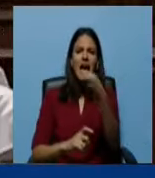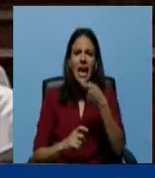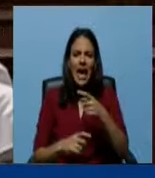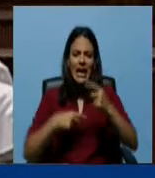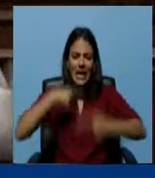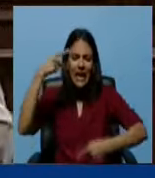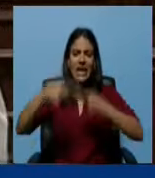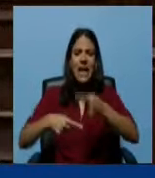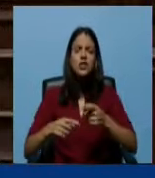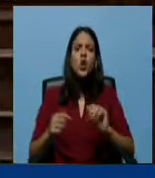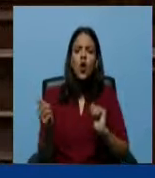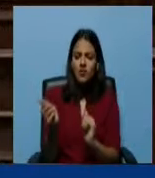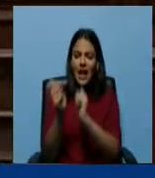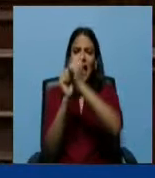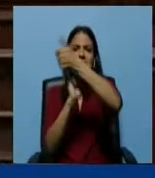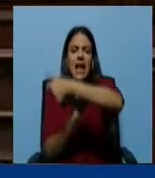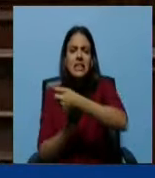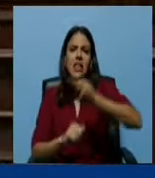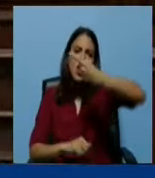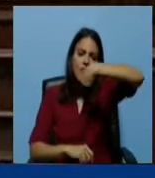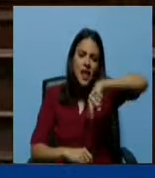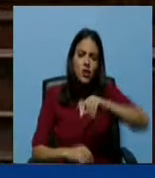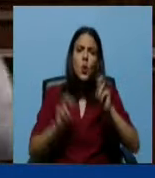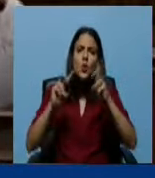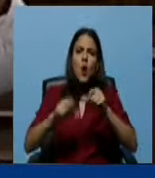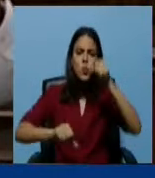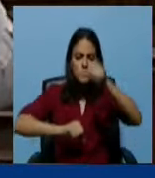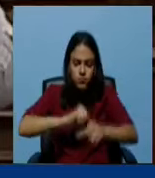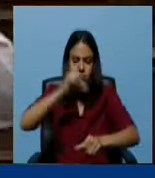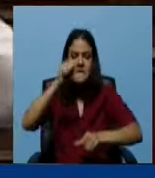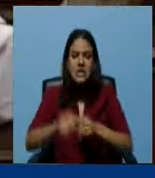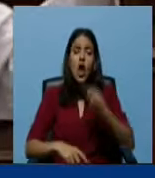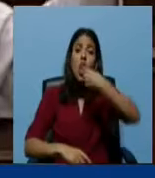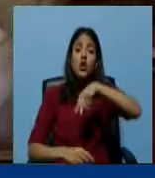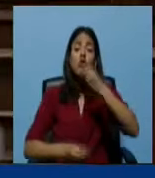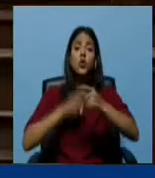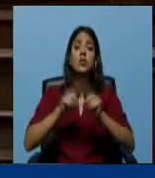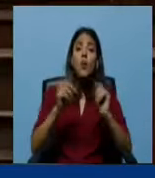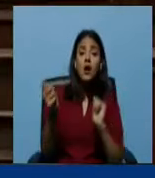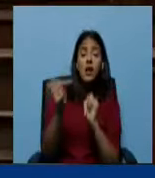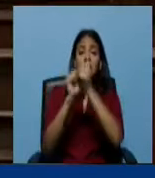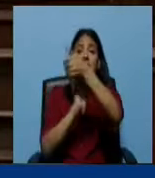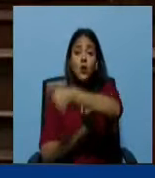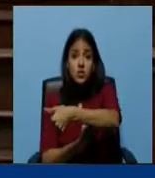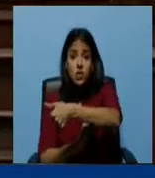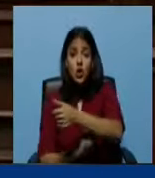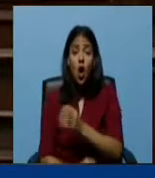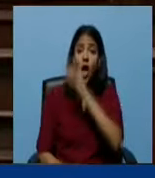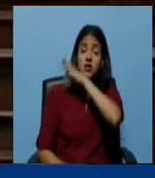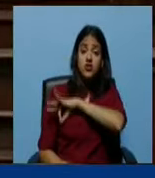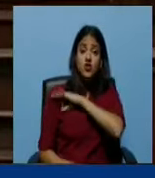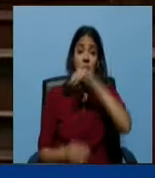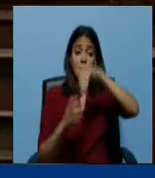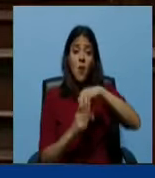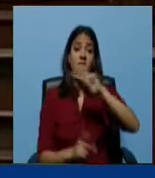humanidad. Nosotros hemos hablado de la nueva época de transición al socialismo en Venezuela y en nuestra